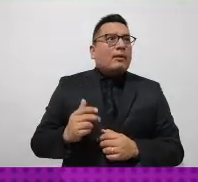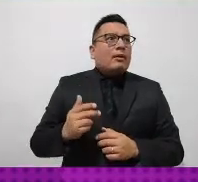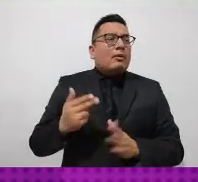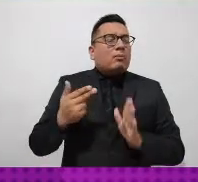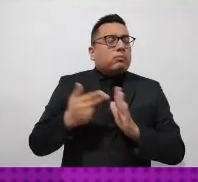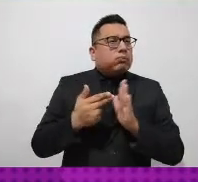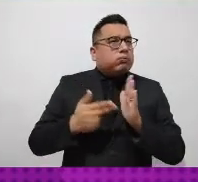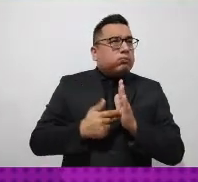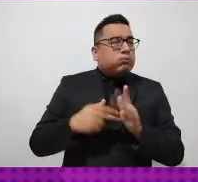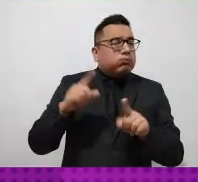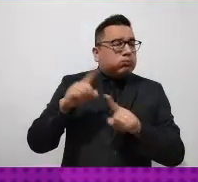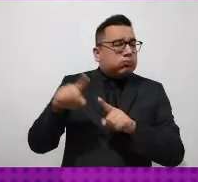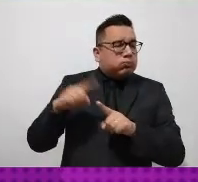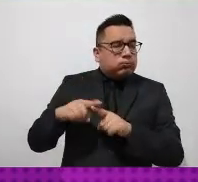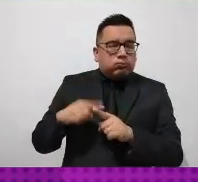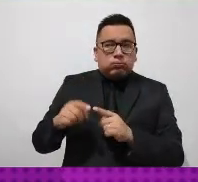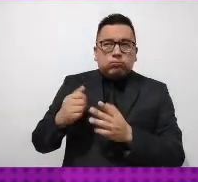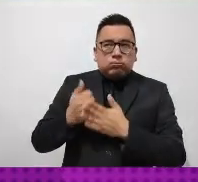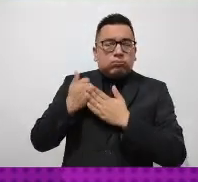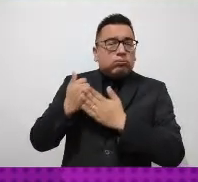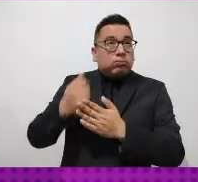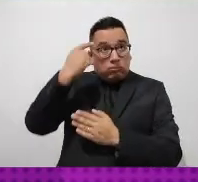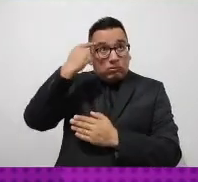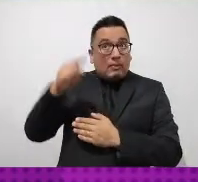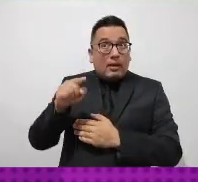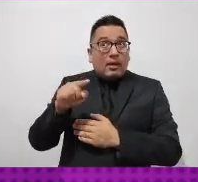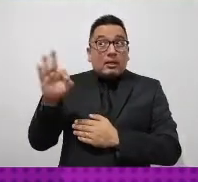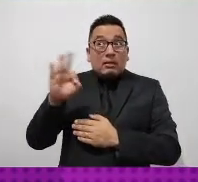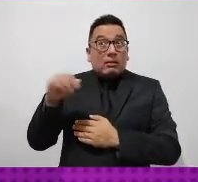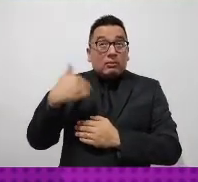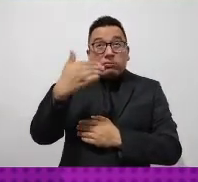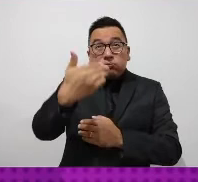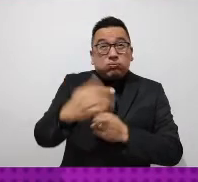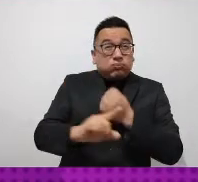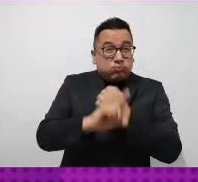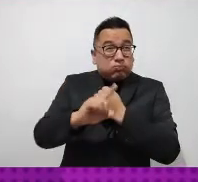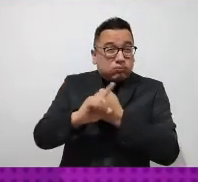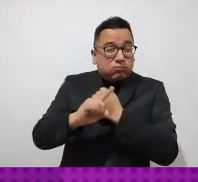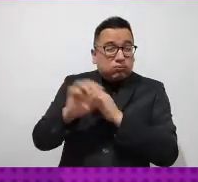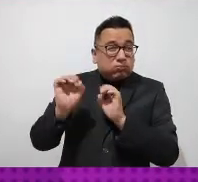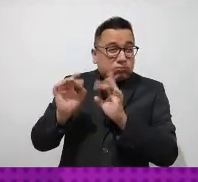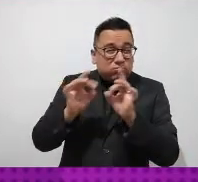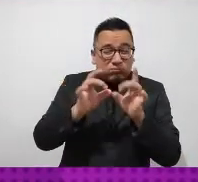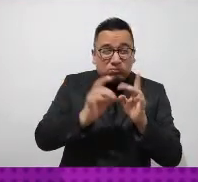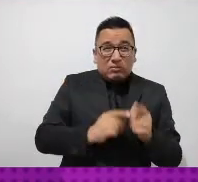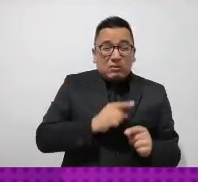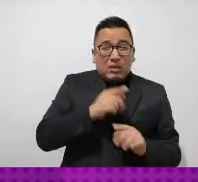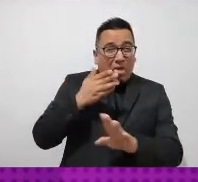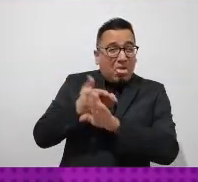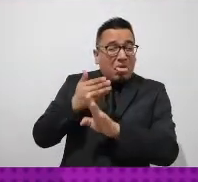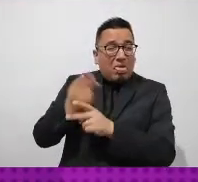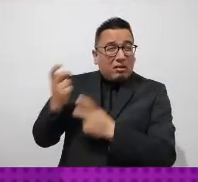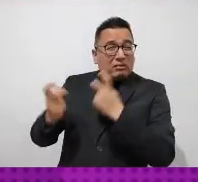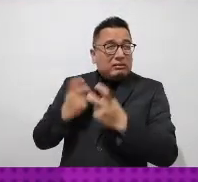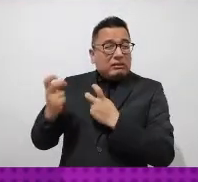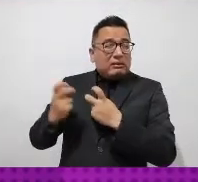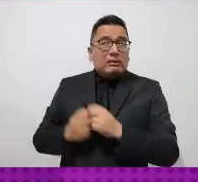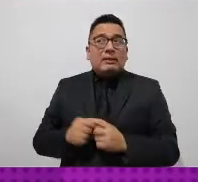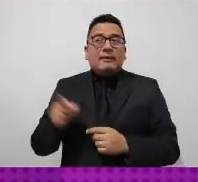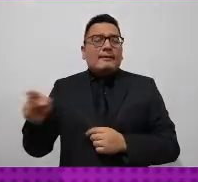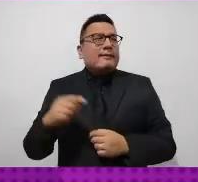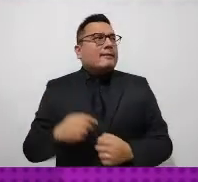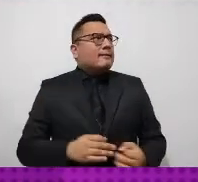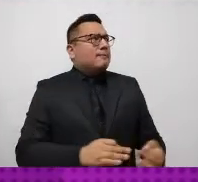herramientas necesarias para que en su caso puedan hacer frente a una situación de violencia política contra